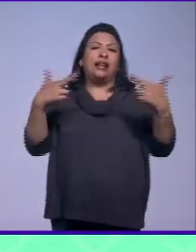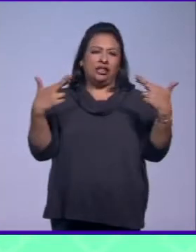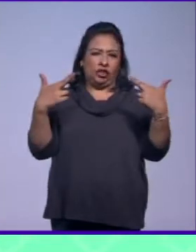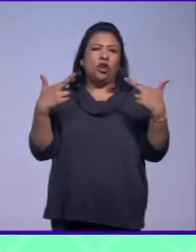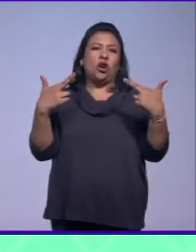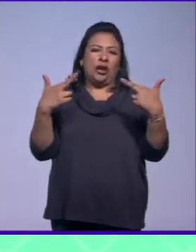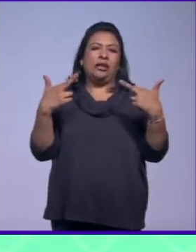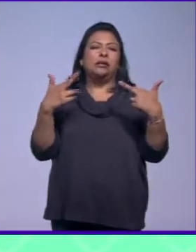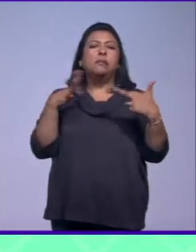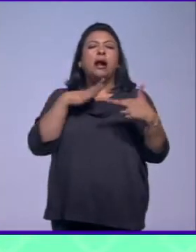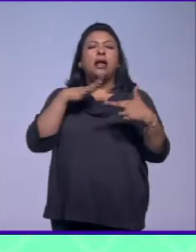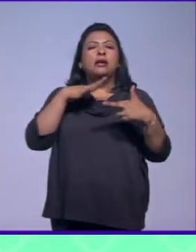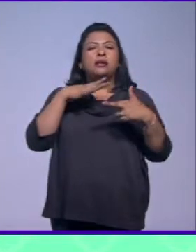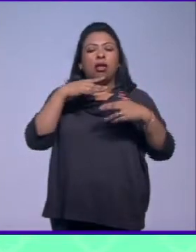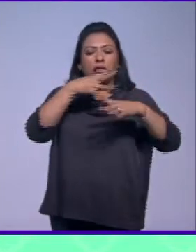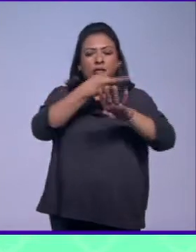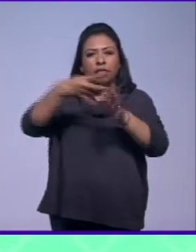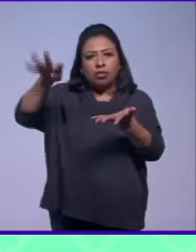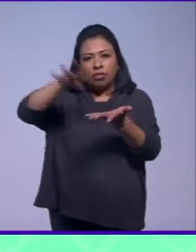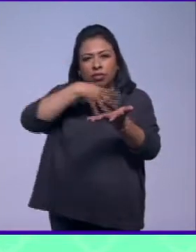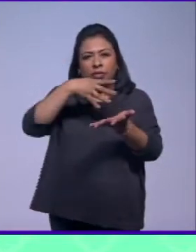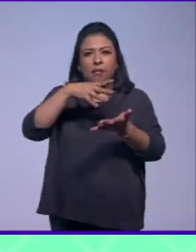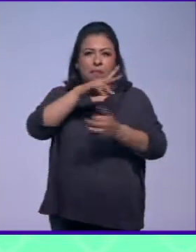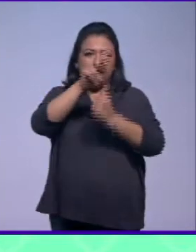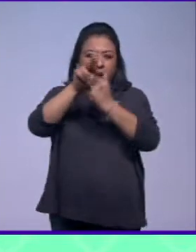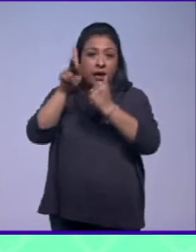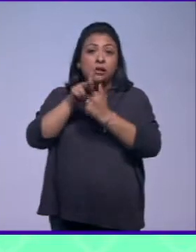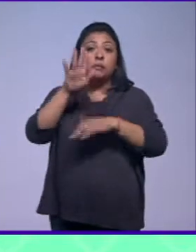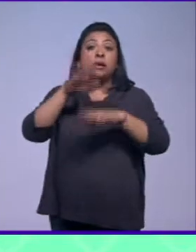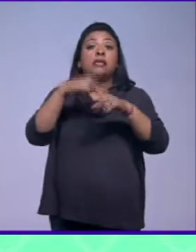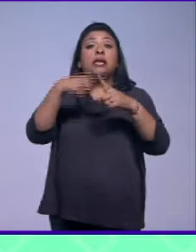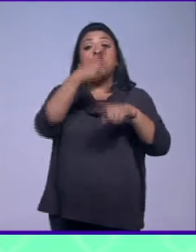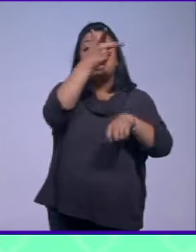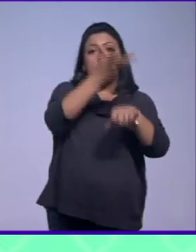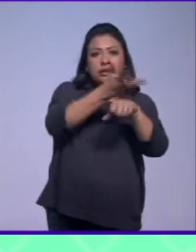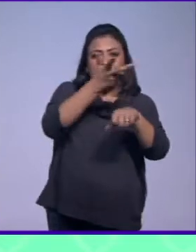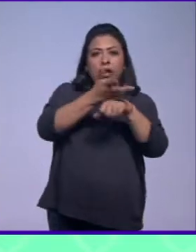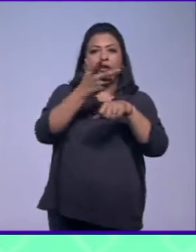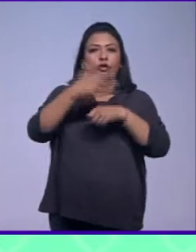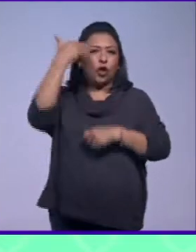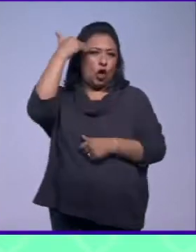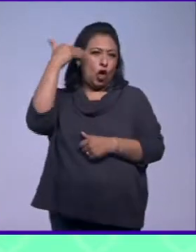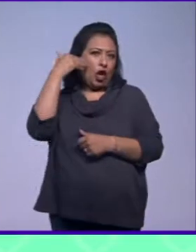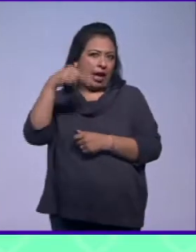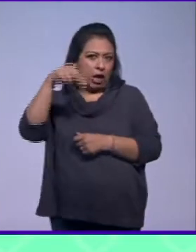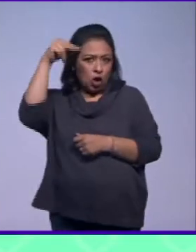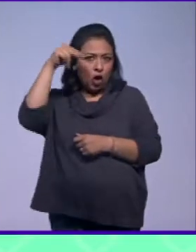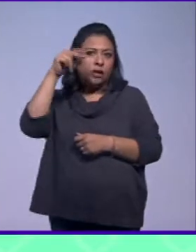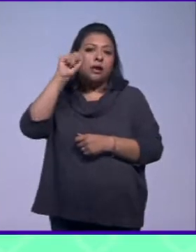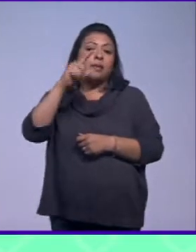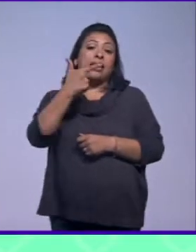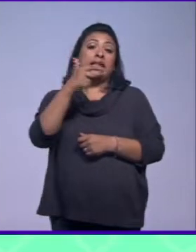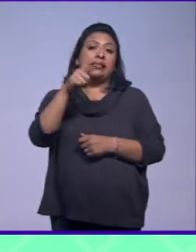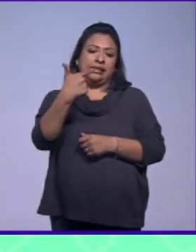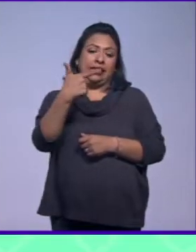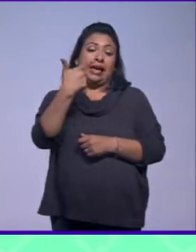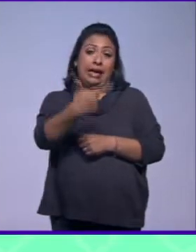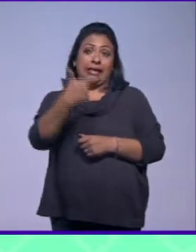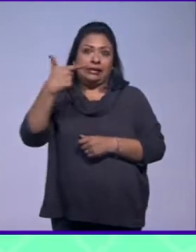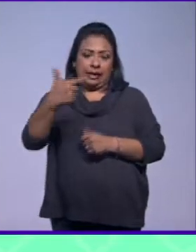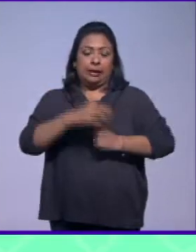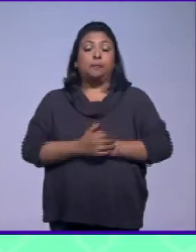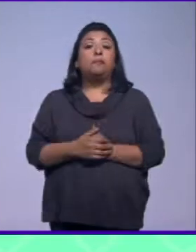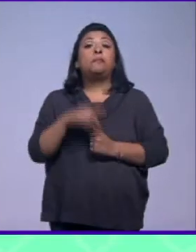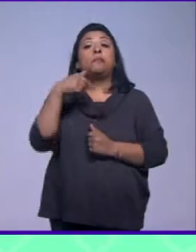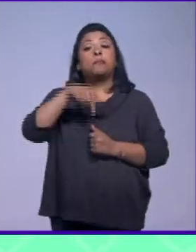este ajedrez de naciones de manera particular entre eeuu y corea del norte y la cumbre g7 así es y en el